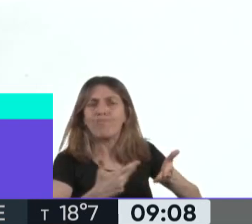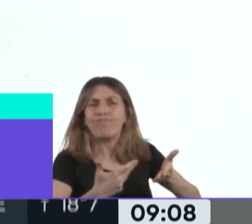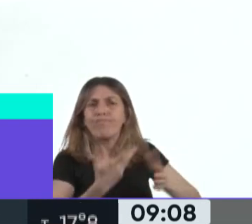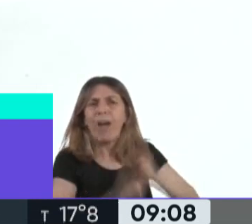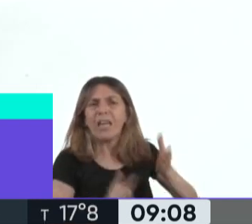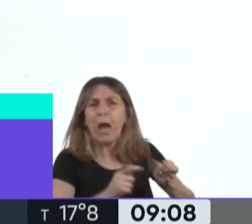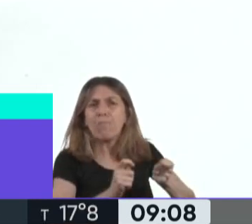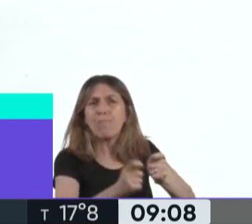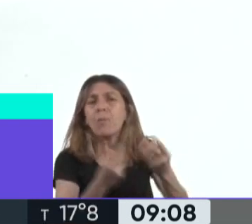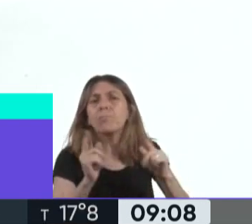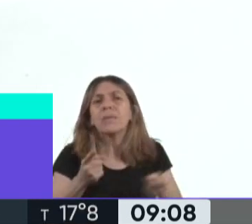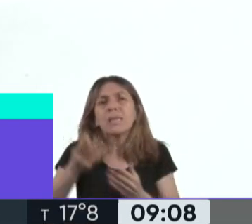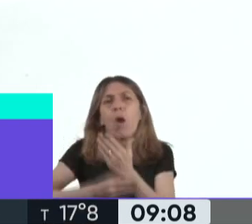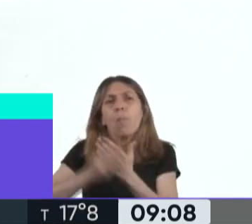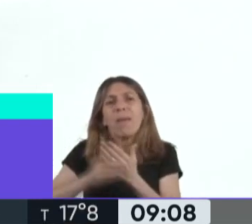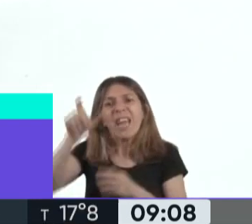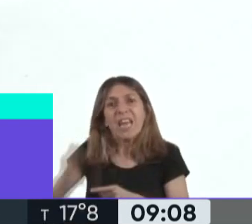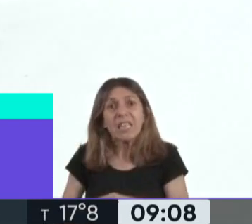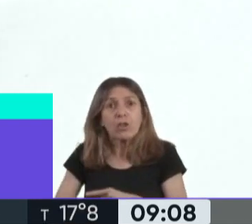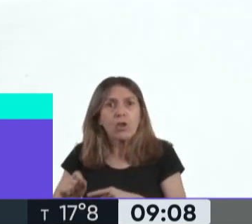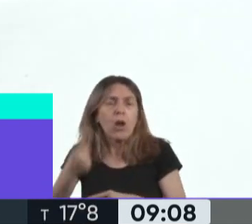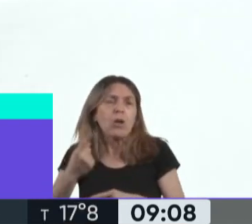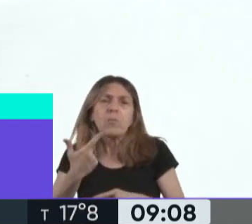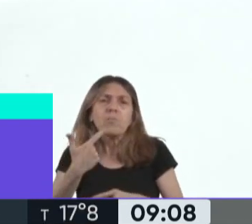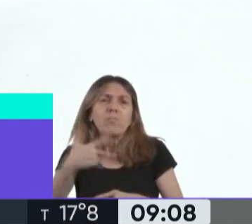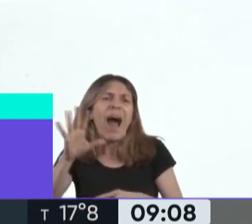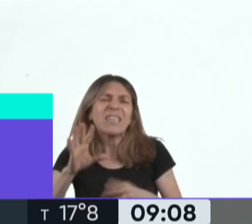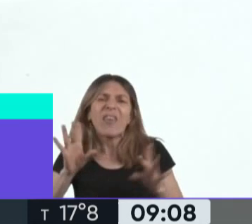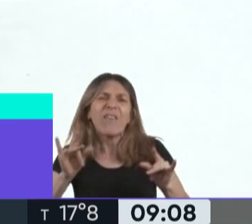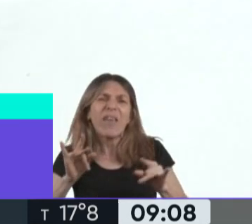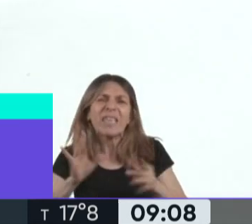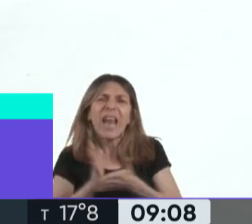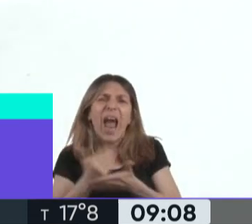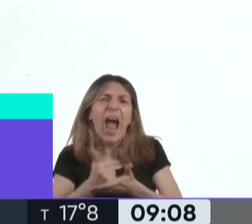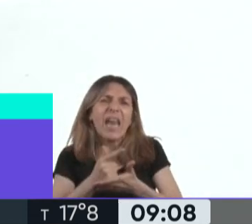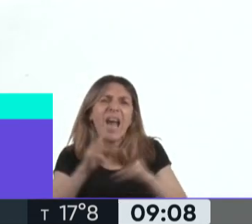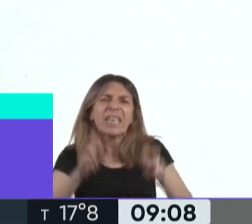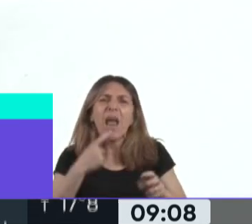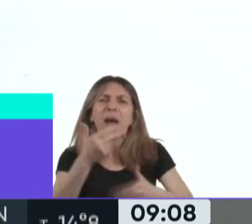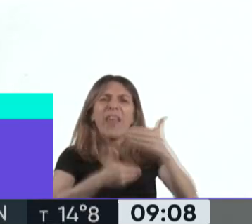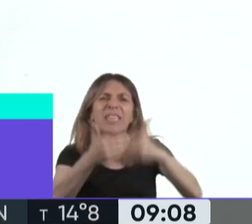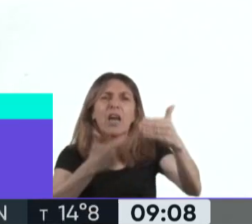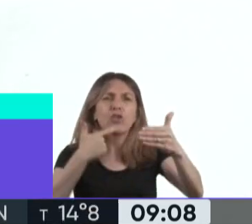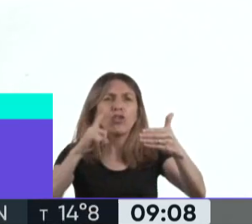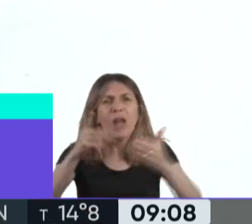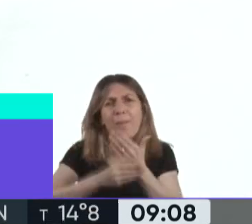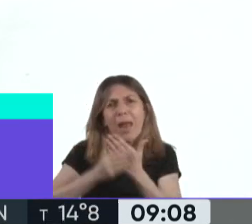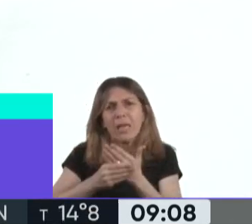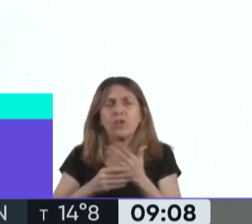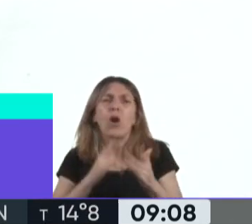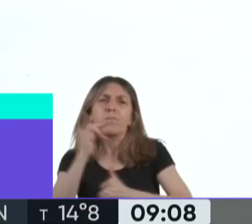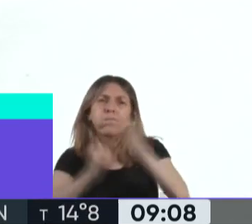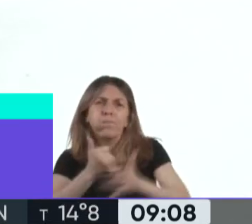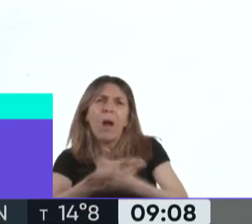tenido al ministro de una de las principales áreas y las más sensibles del gobierno, como es la de desarrollo social, explicando a los diputados y al